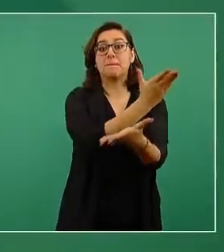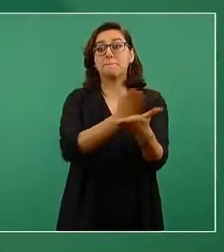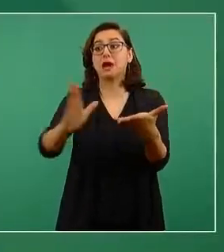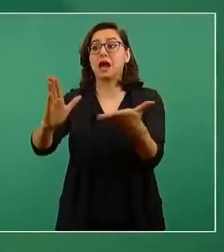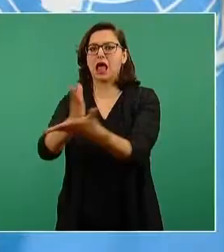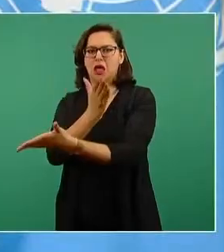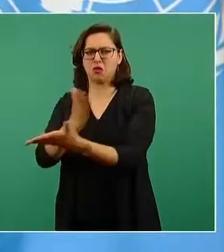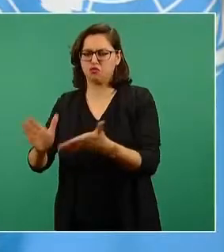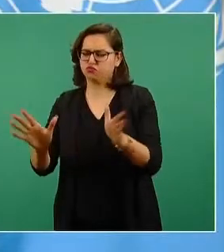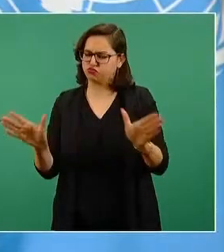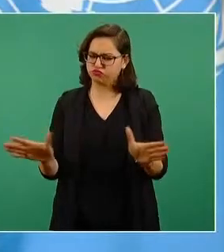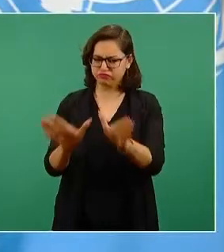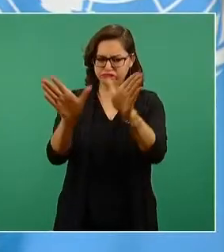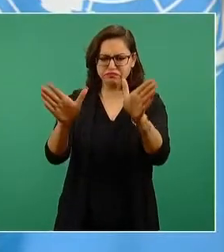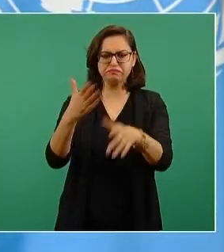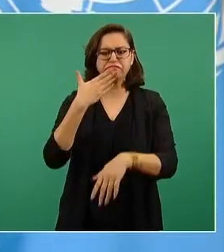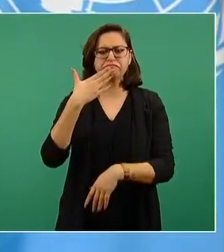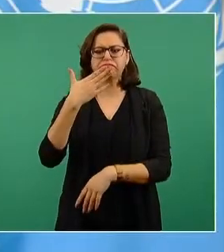siempre y cuando